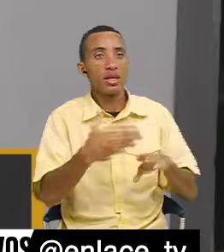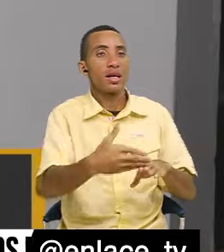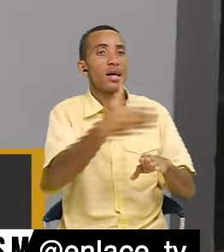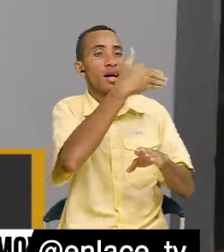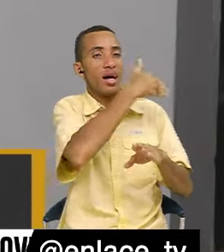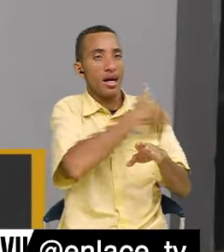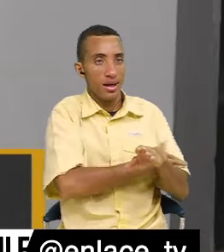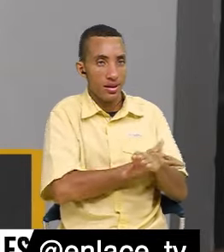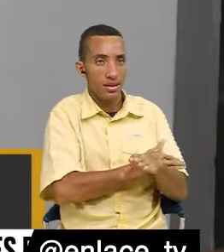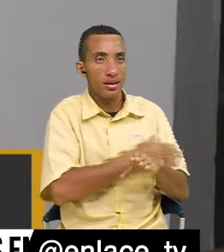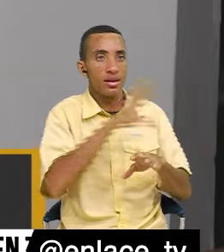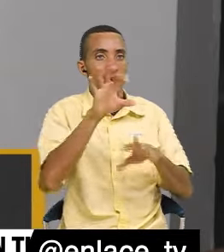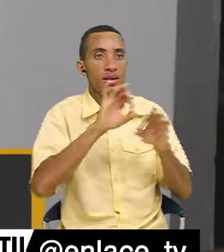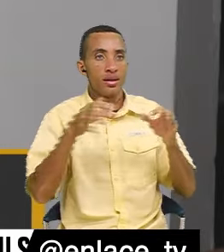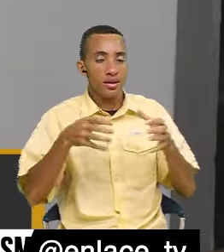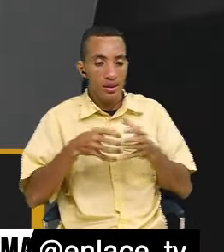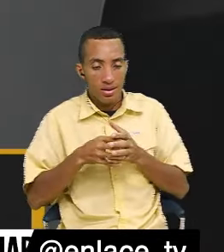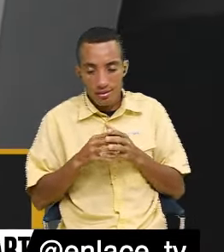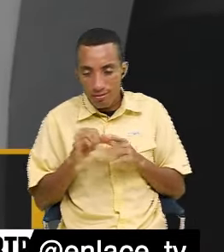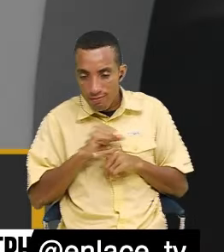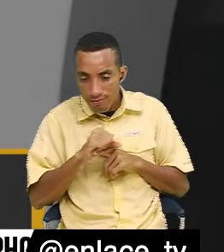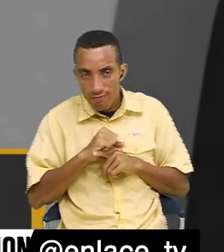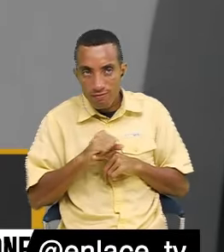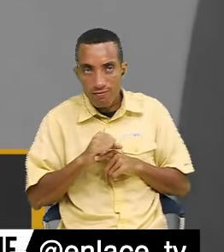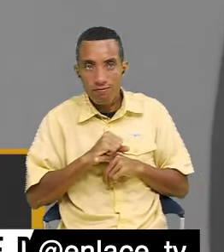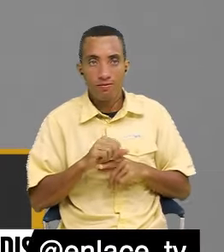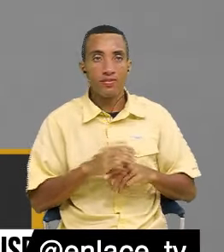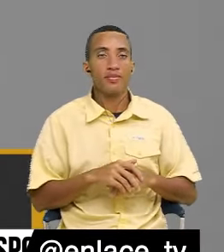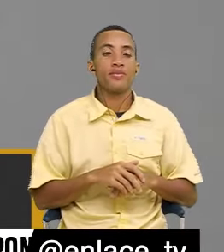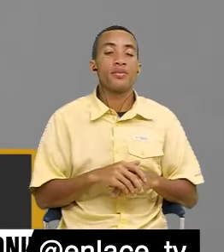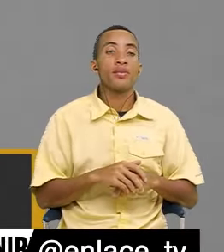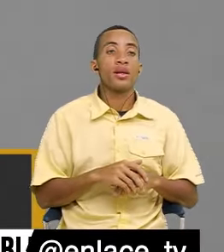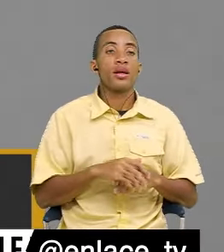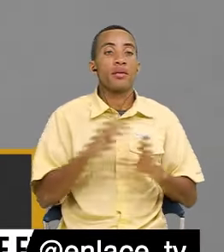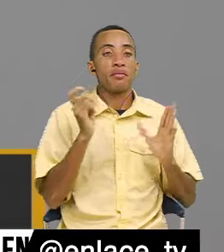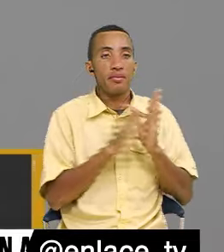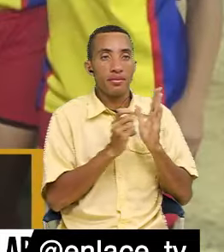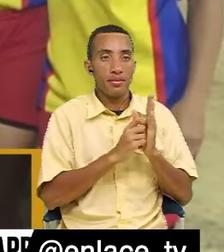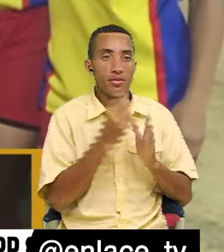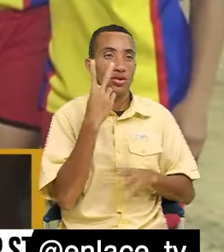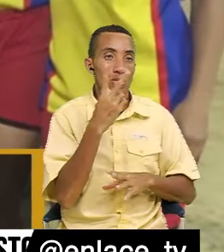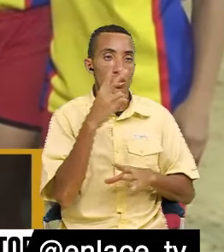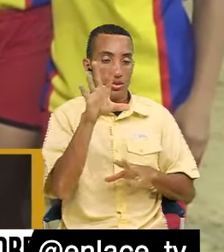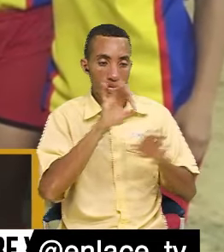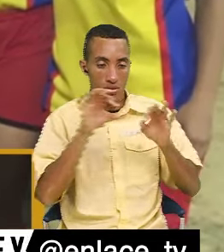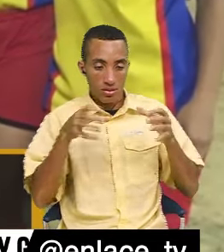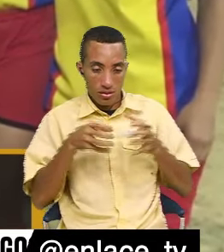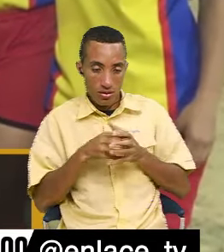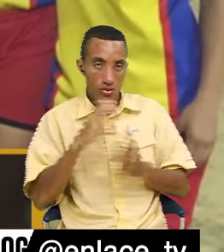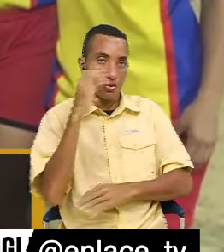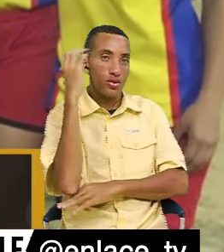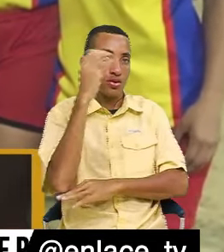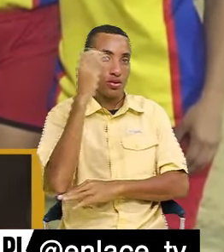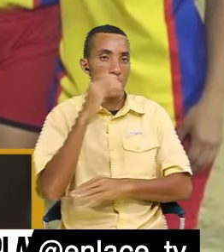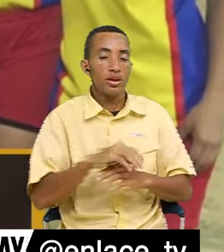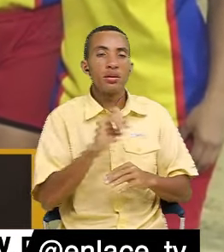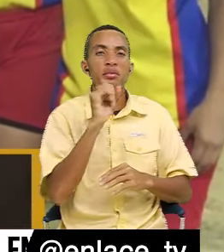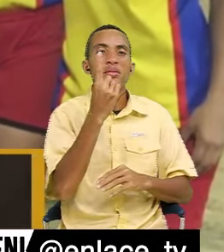anterioridad la concentración de jugadoras. Es la segunda ocasión en la cual Claudia es convocada al combinado patrio. La primera fue